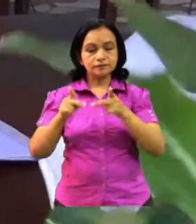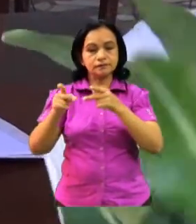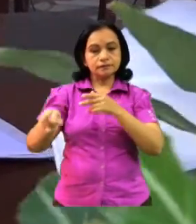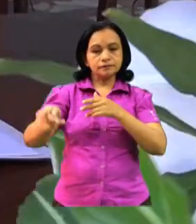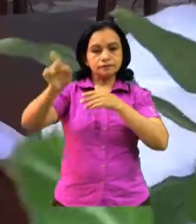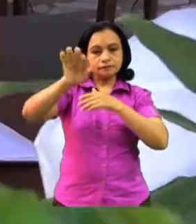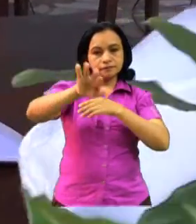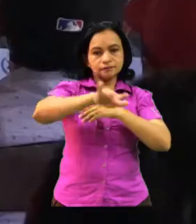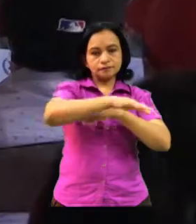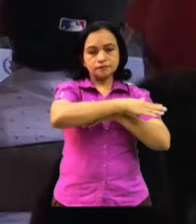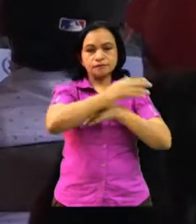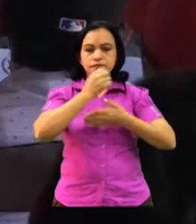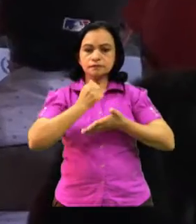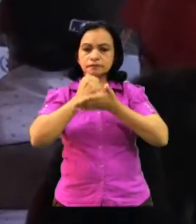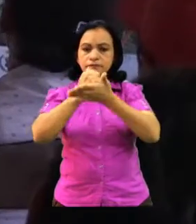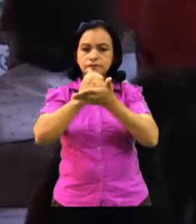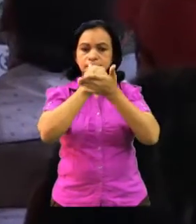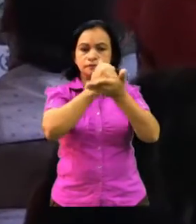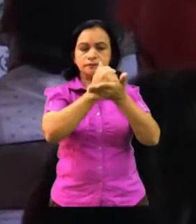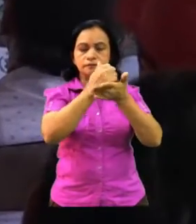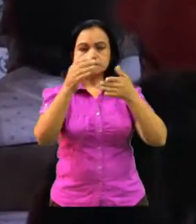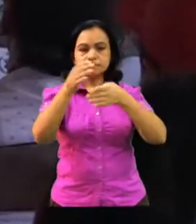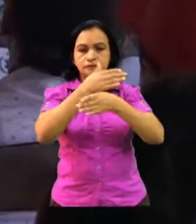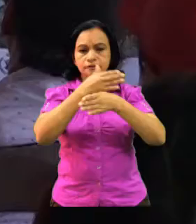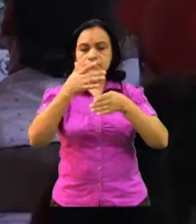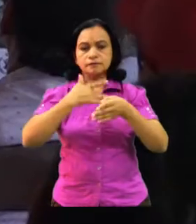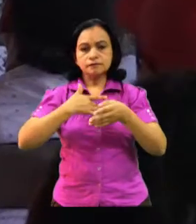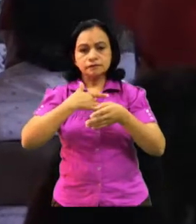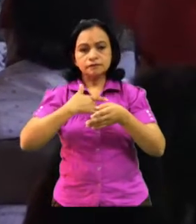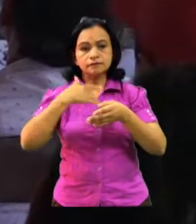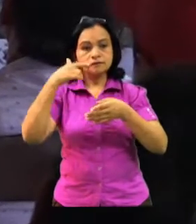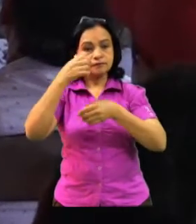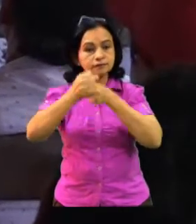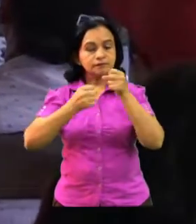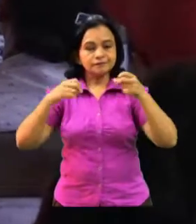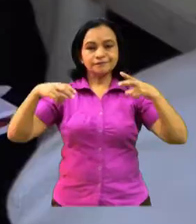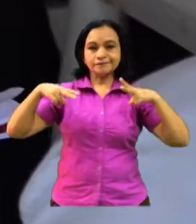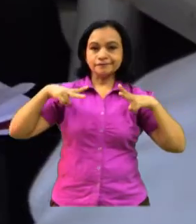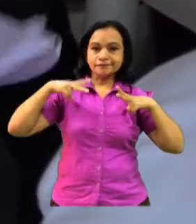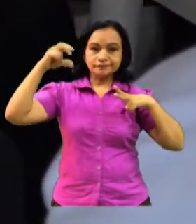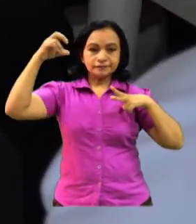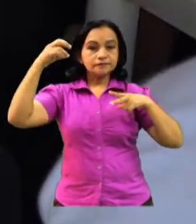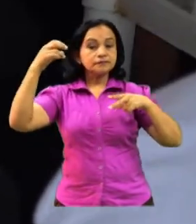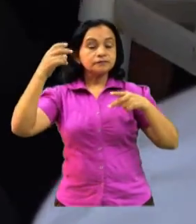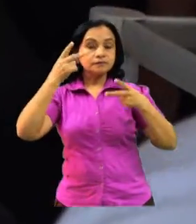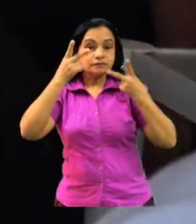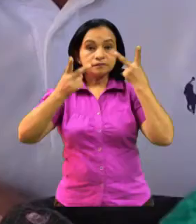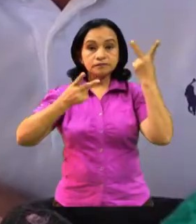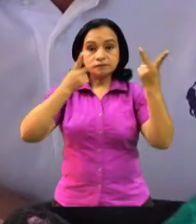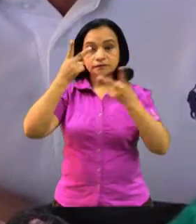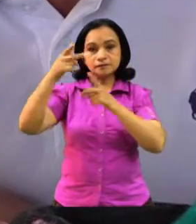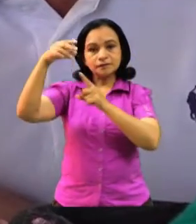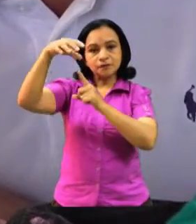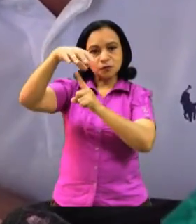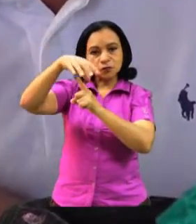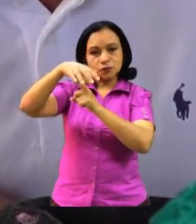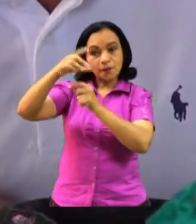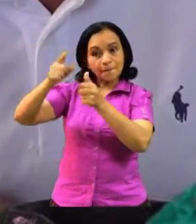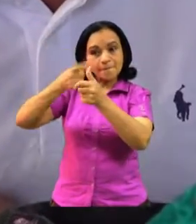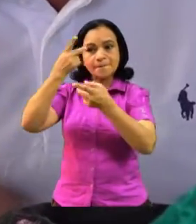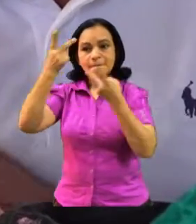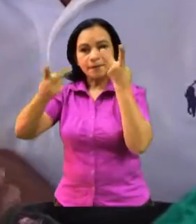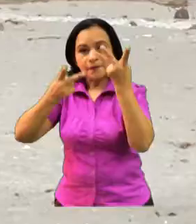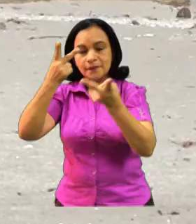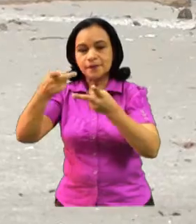de nuestro país, a fin de brindar las recomendaciones necesarias durante la temporada de verano. Las visitas iniciaron en el balneario de Pochomil, donde